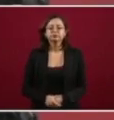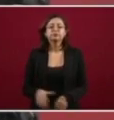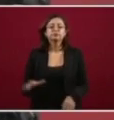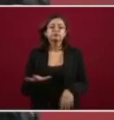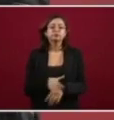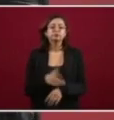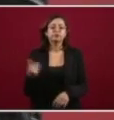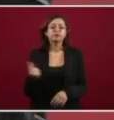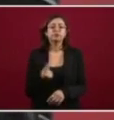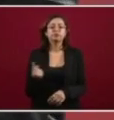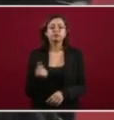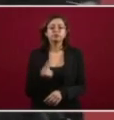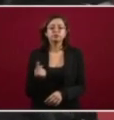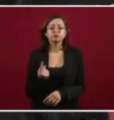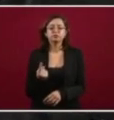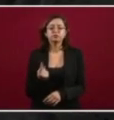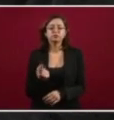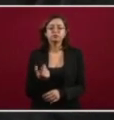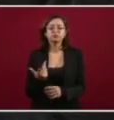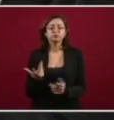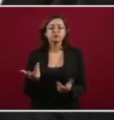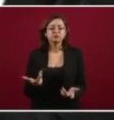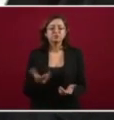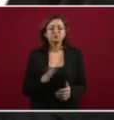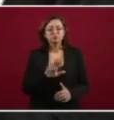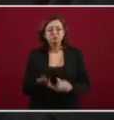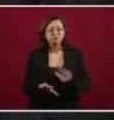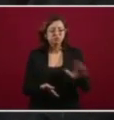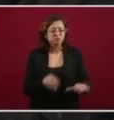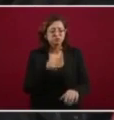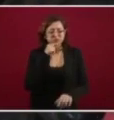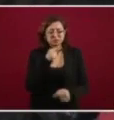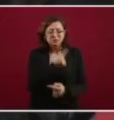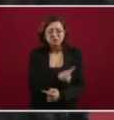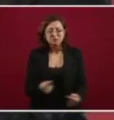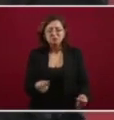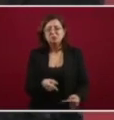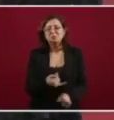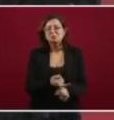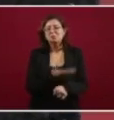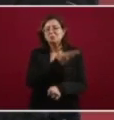porque pierden la vida niños inocentes